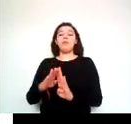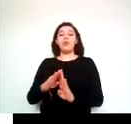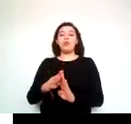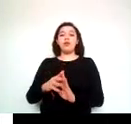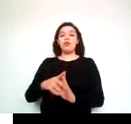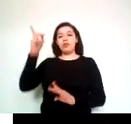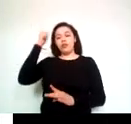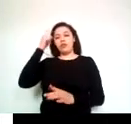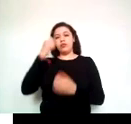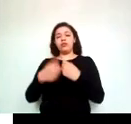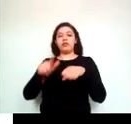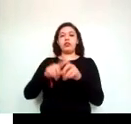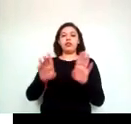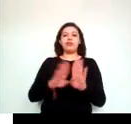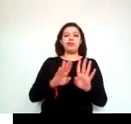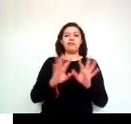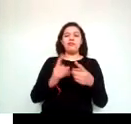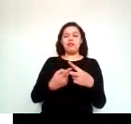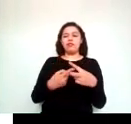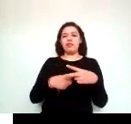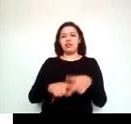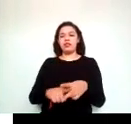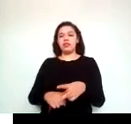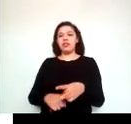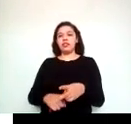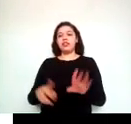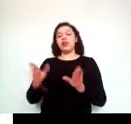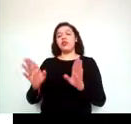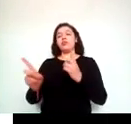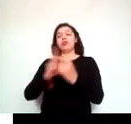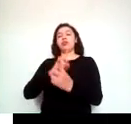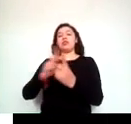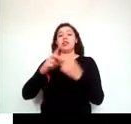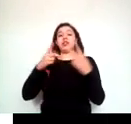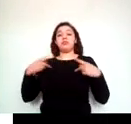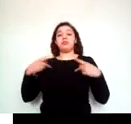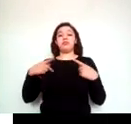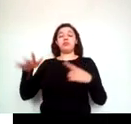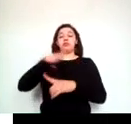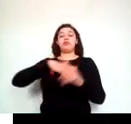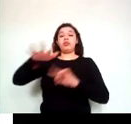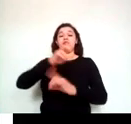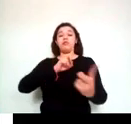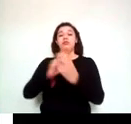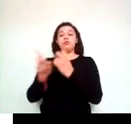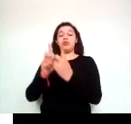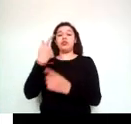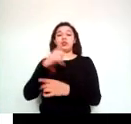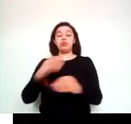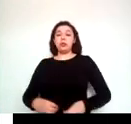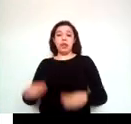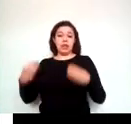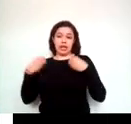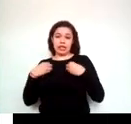se detonan. Y bueno, estos se derivan de las interacciones que tienen los trabajadores en su ambiente de trabajo y en su vida personal. En